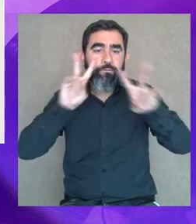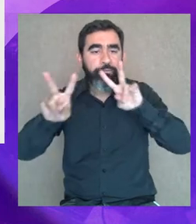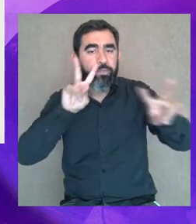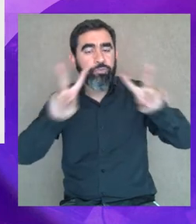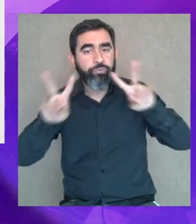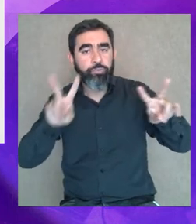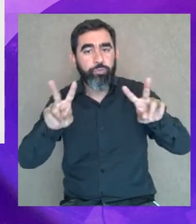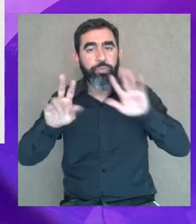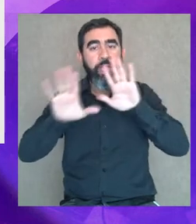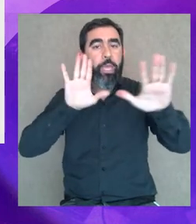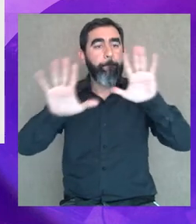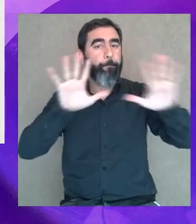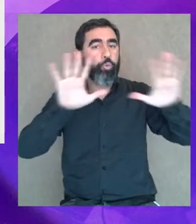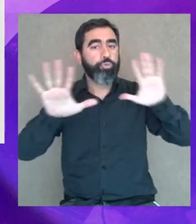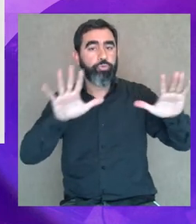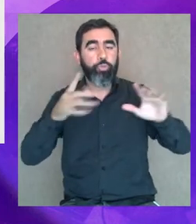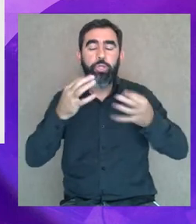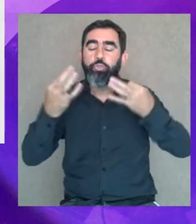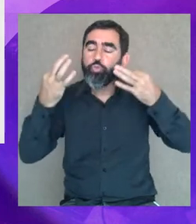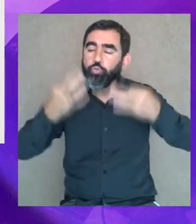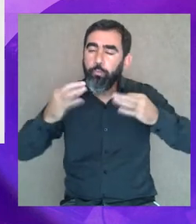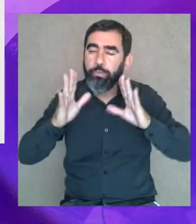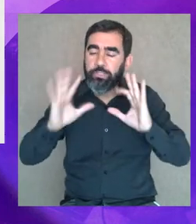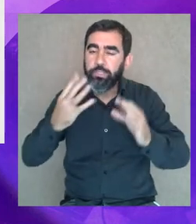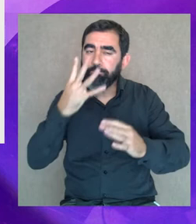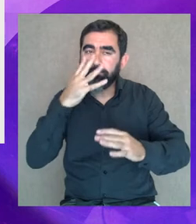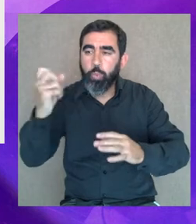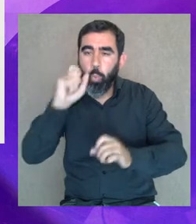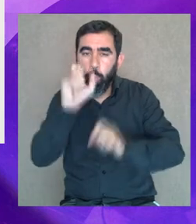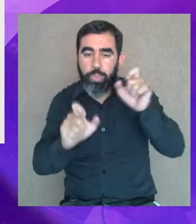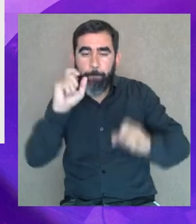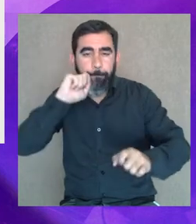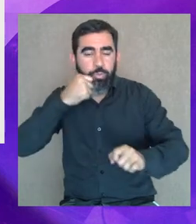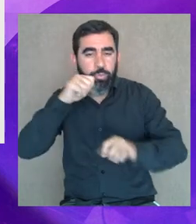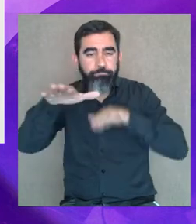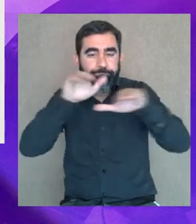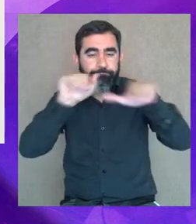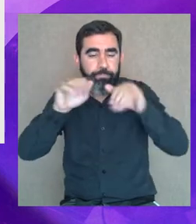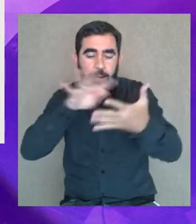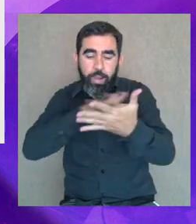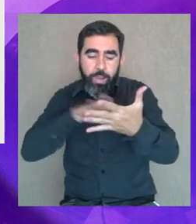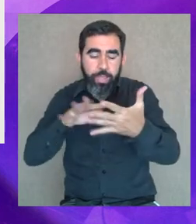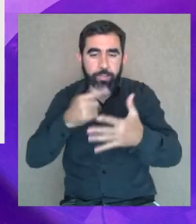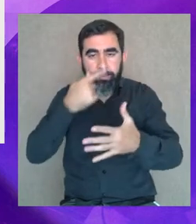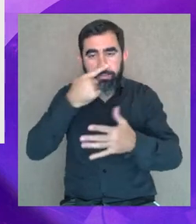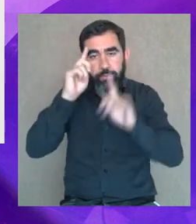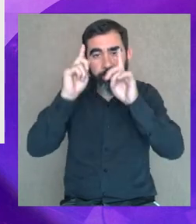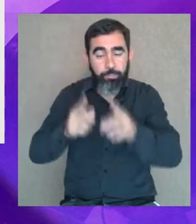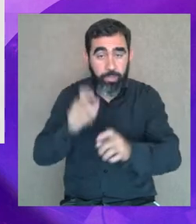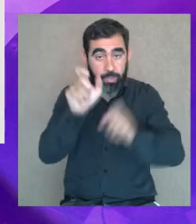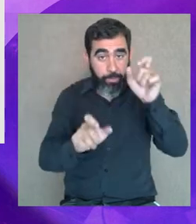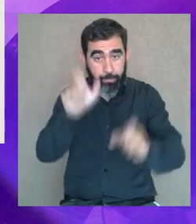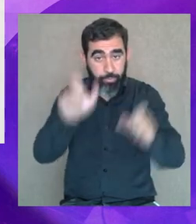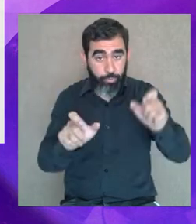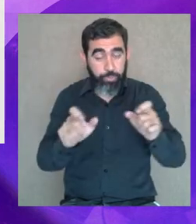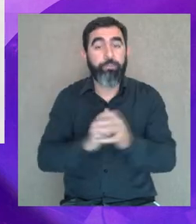visualidad expositiva que sea lo suficientemente atractiva para convocar la lectura de ellos a la lectura